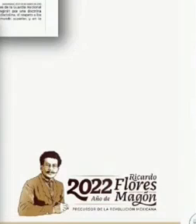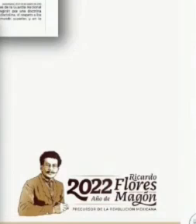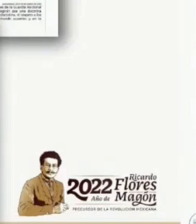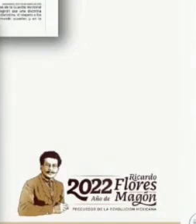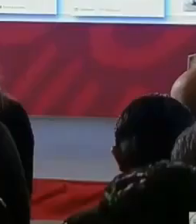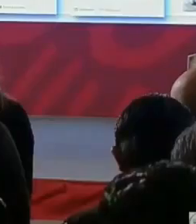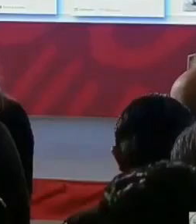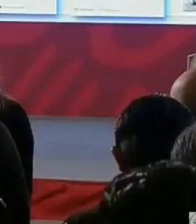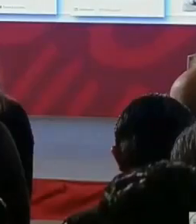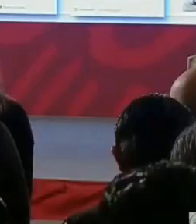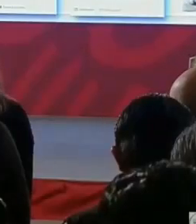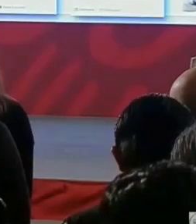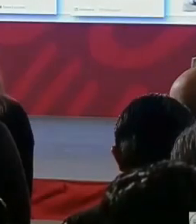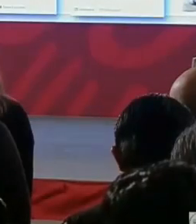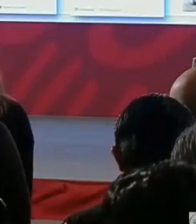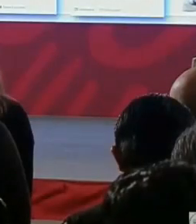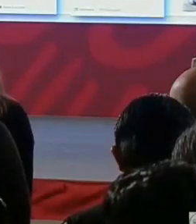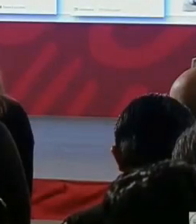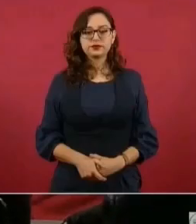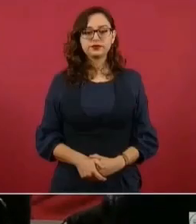porque